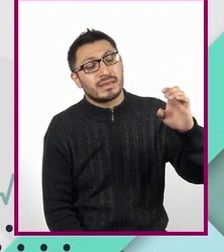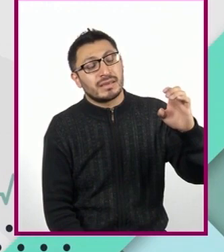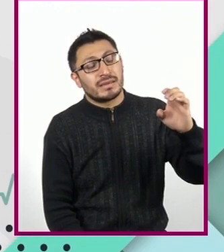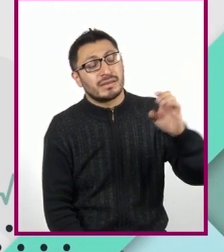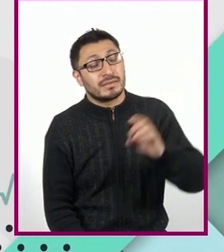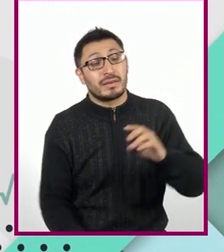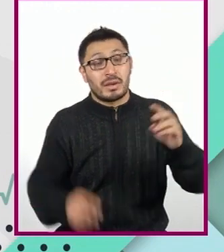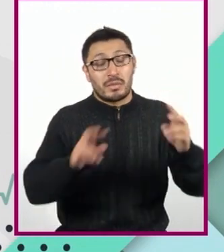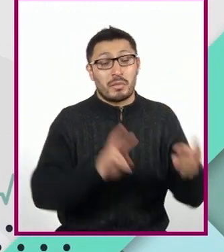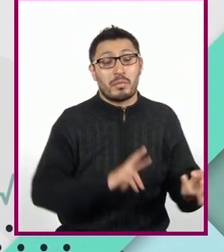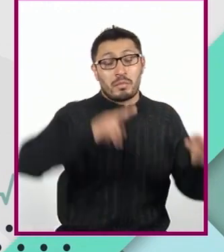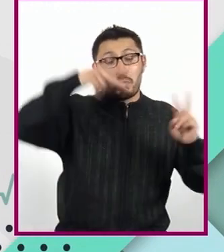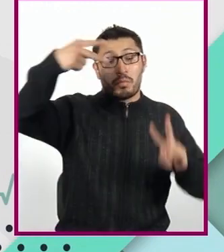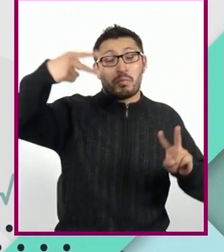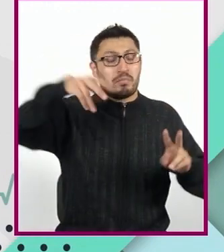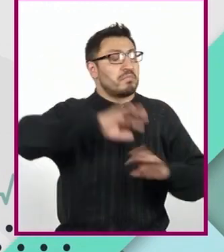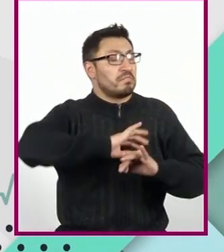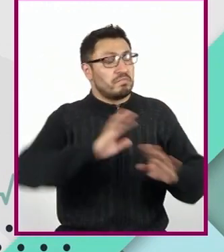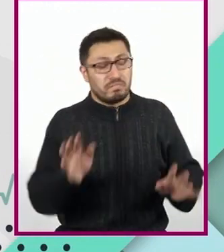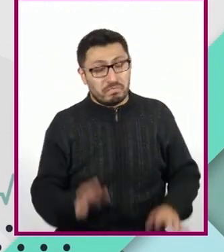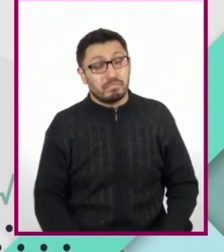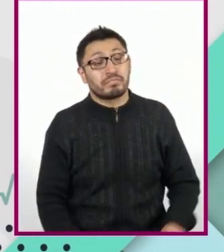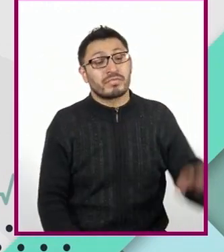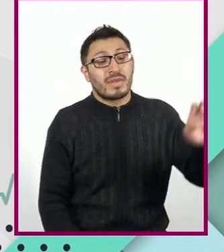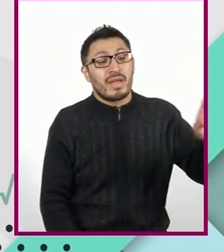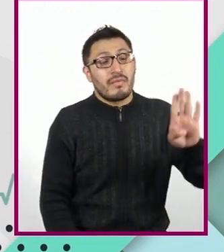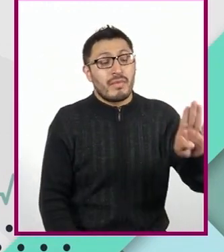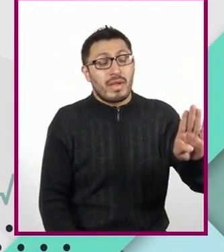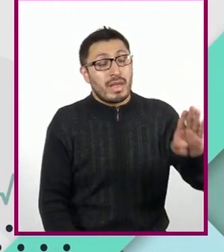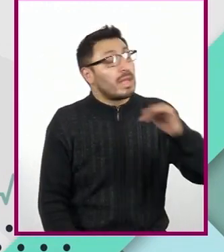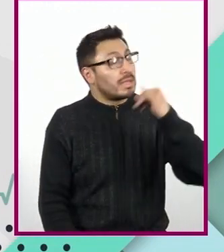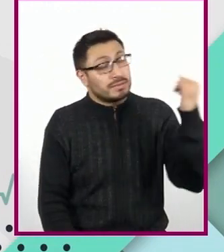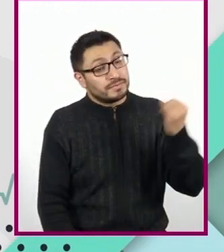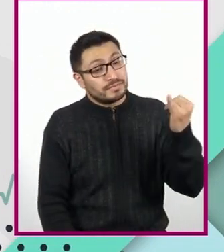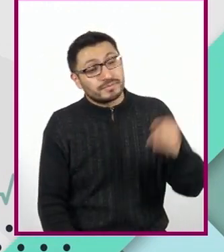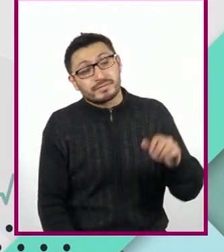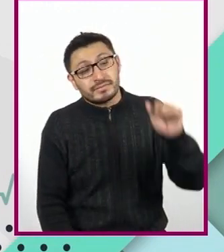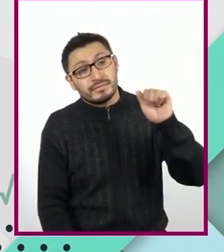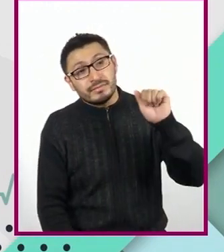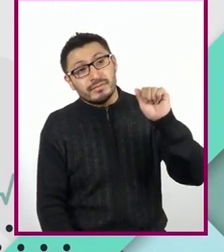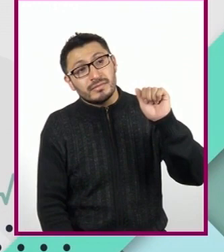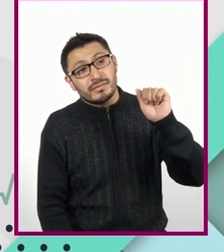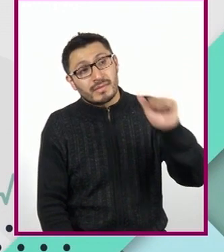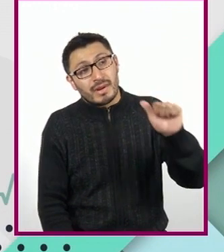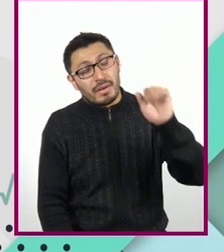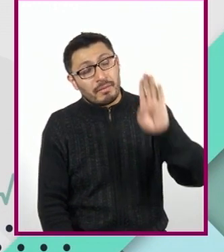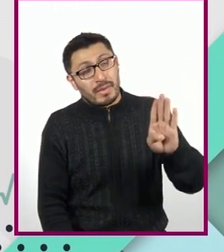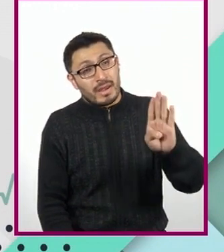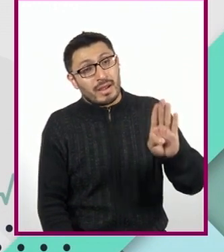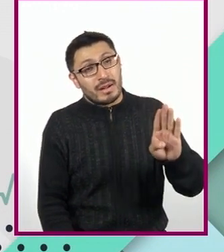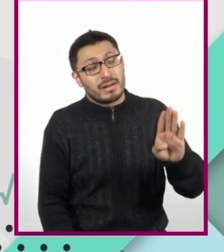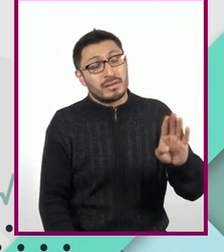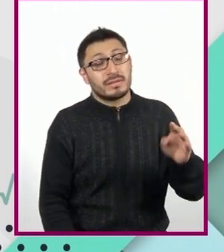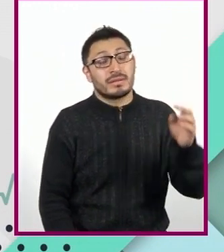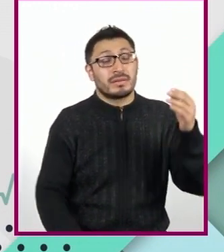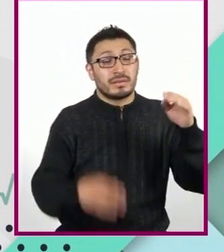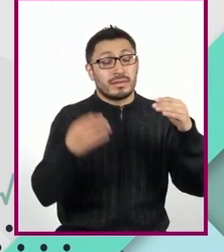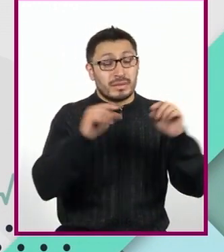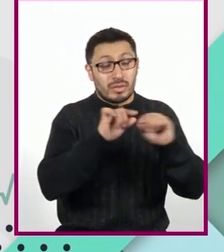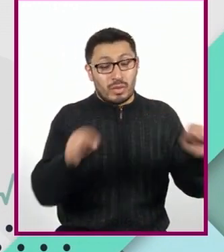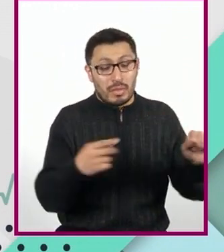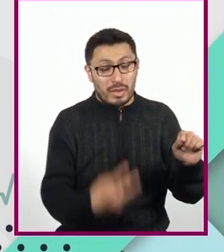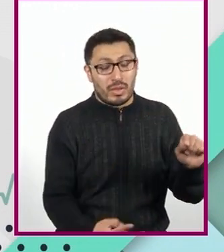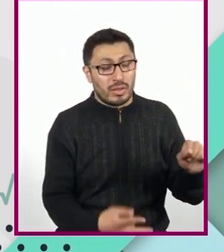un rectángulo. El segmento EB es congruente con el segmento AB sobre 2